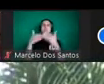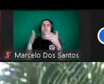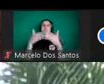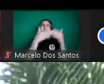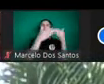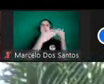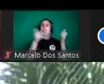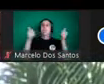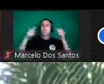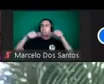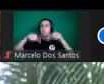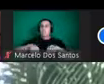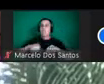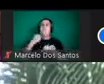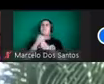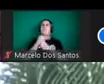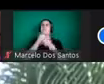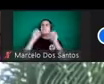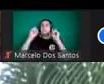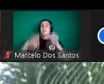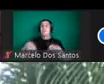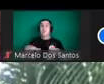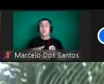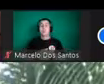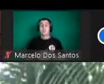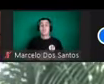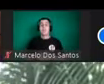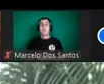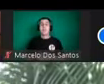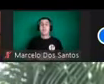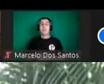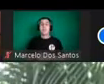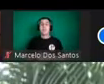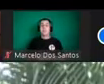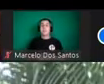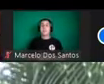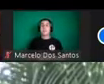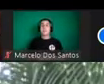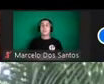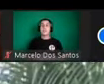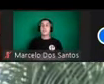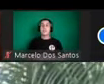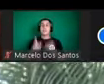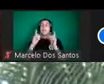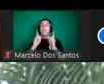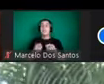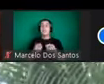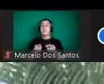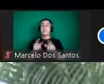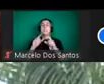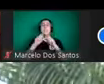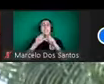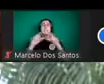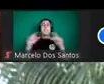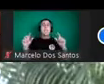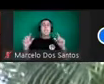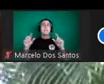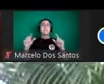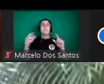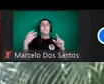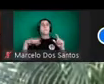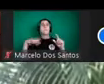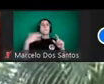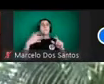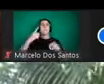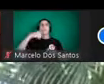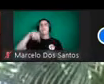en cuenta cuando empecemos esta conversación es que un tema tabú, un tema que todavía no se aborda en nuestro